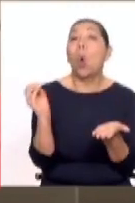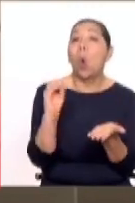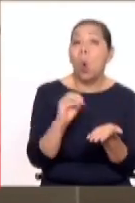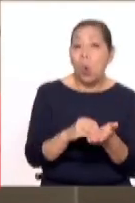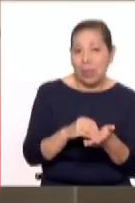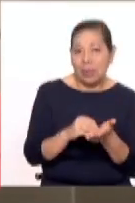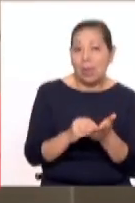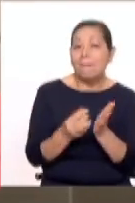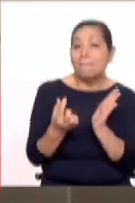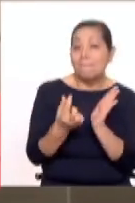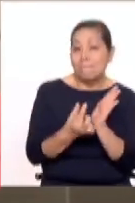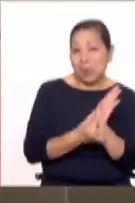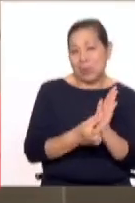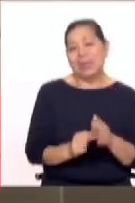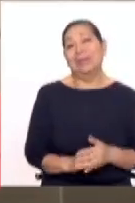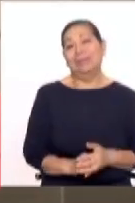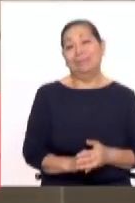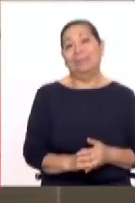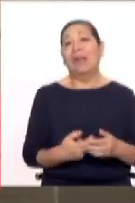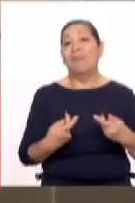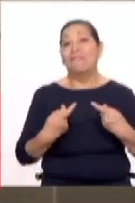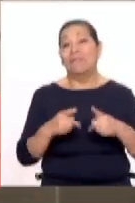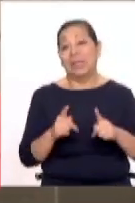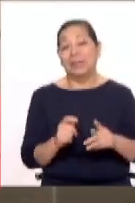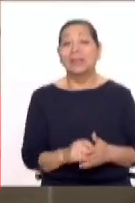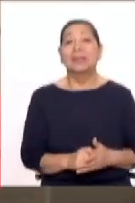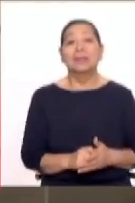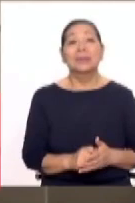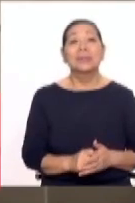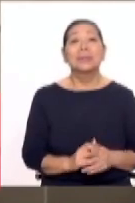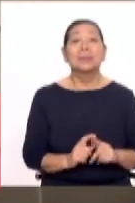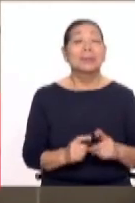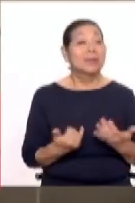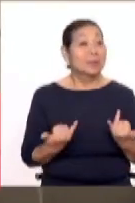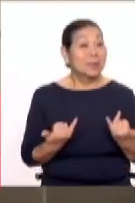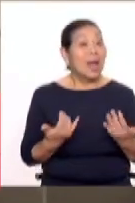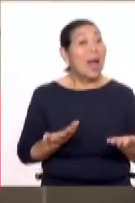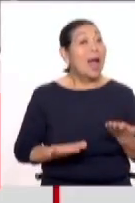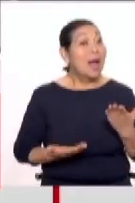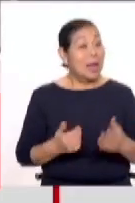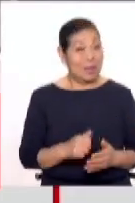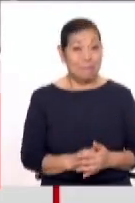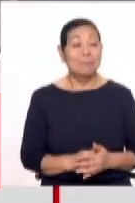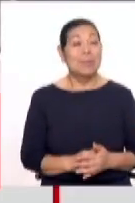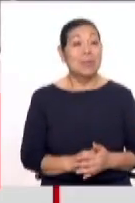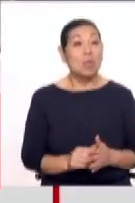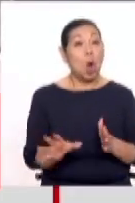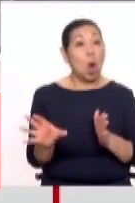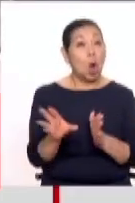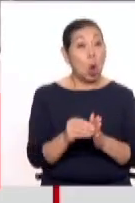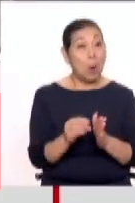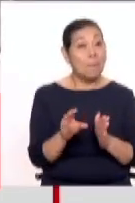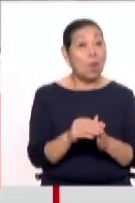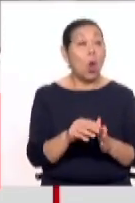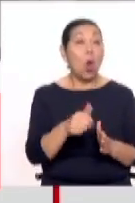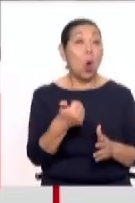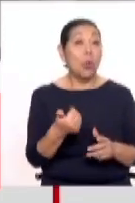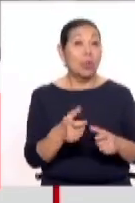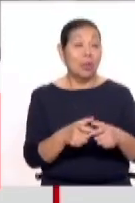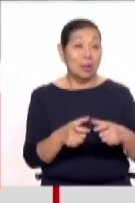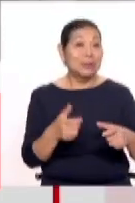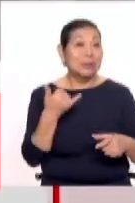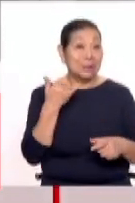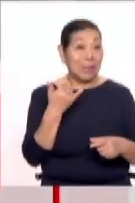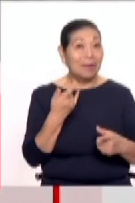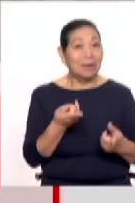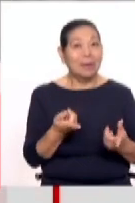volverlo a poner operativo en las redes de los operadores móviles, ¿no? Entonces, a veces copian emails de otros equipos